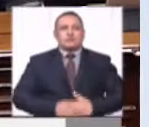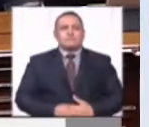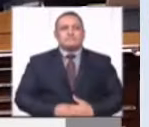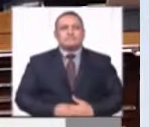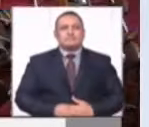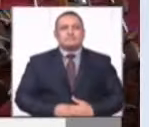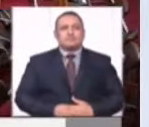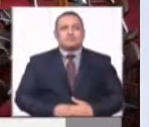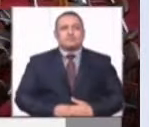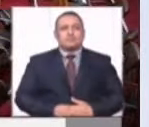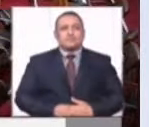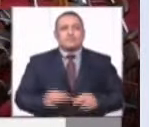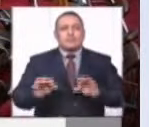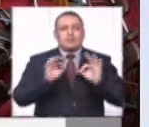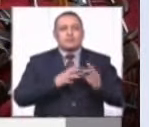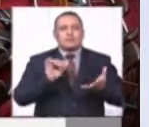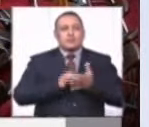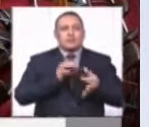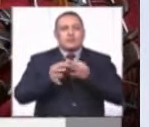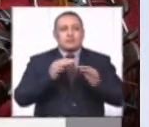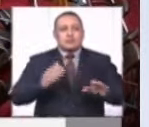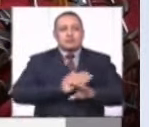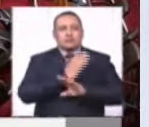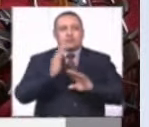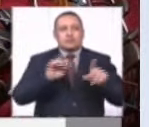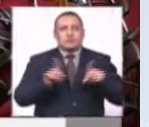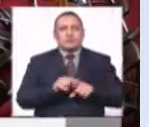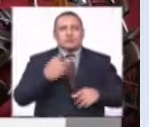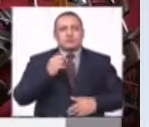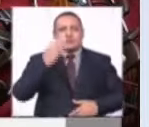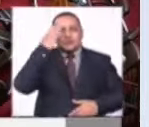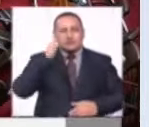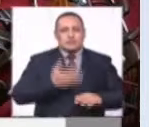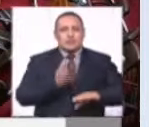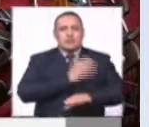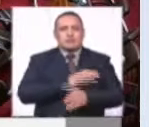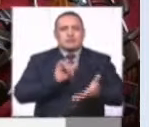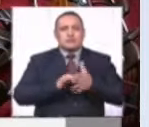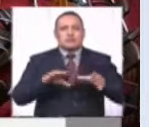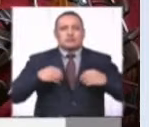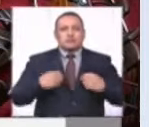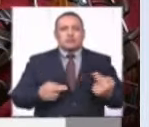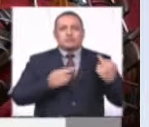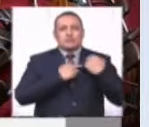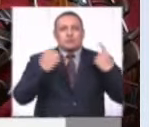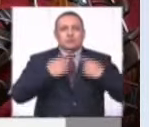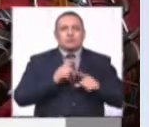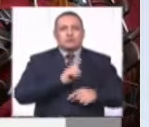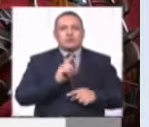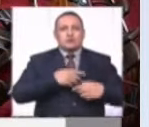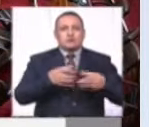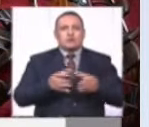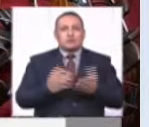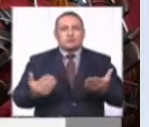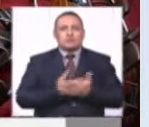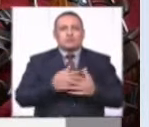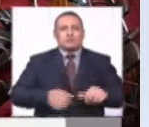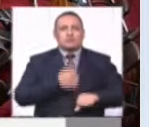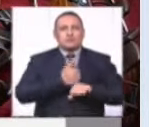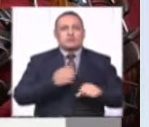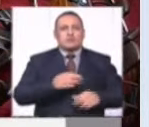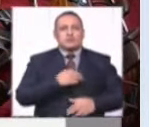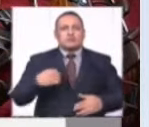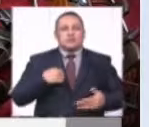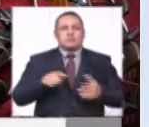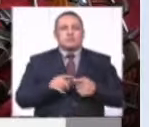Congreso. Los mismos que indican que durante los 30 días de haber asumido funciones, cada nuevo titular del gabinete